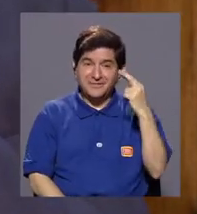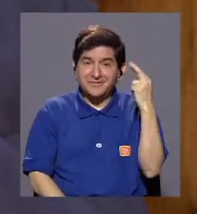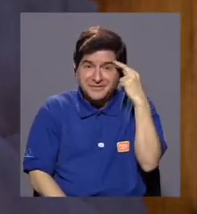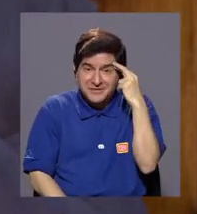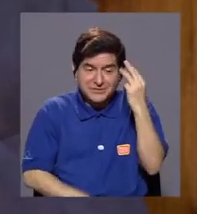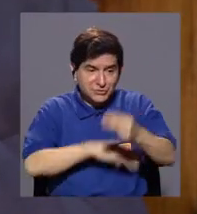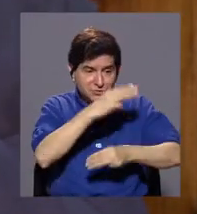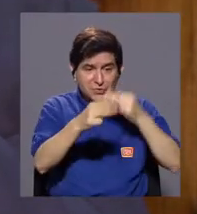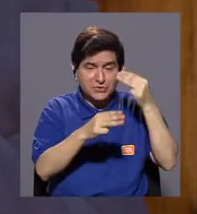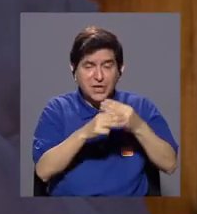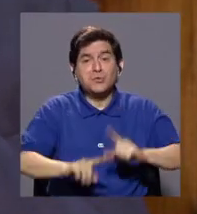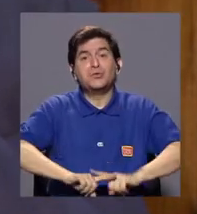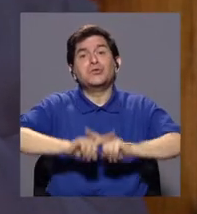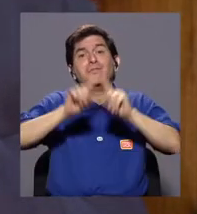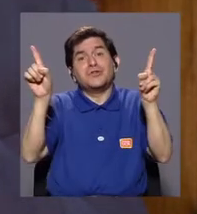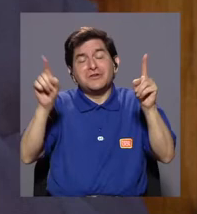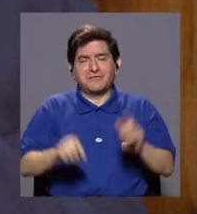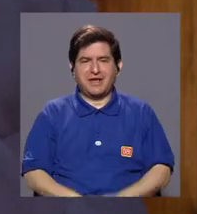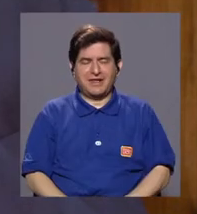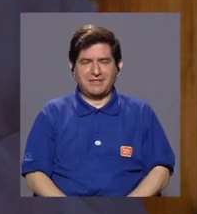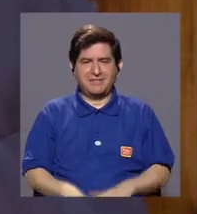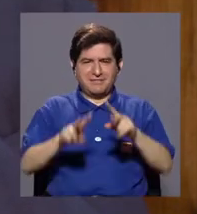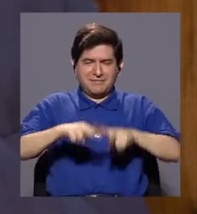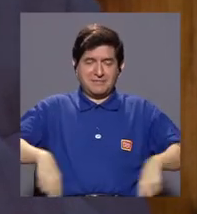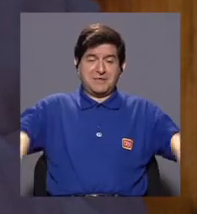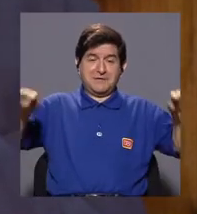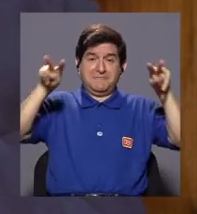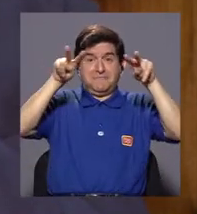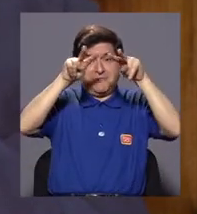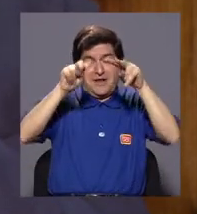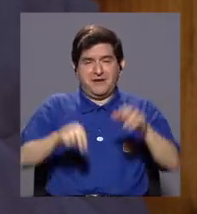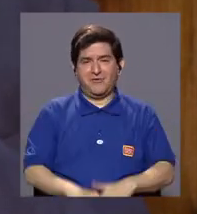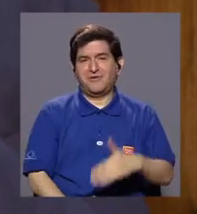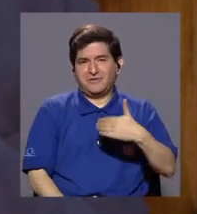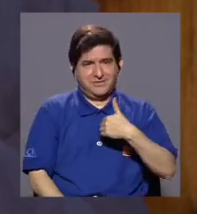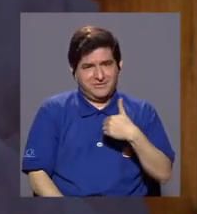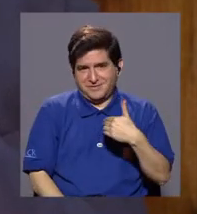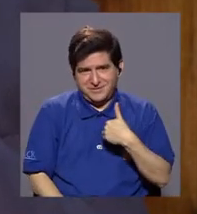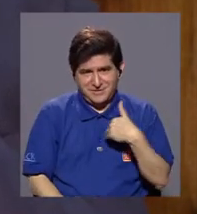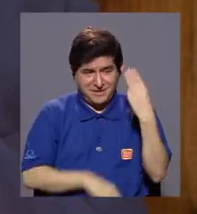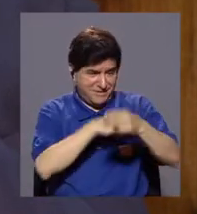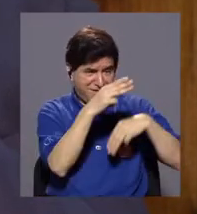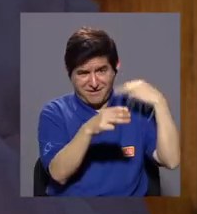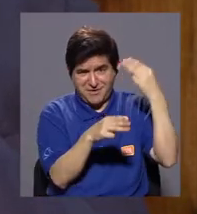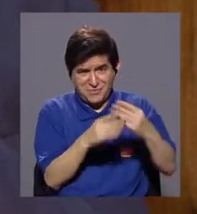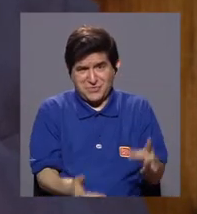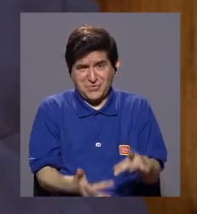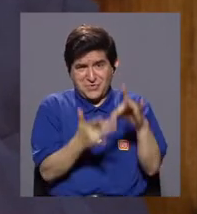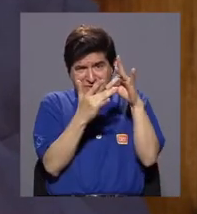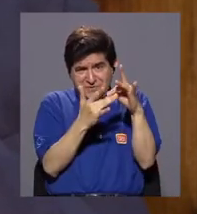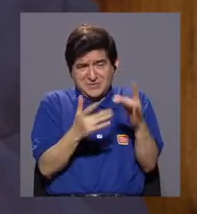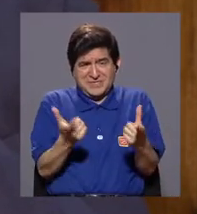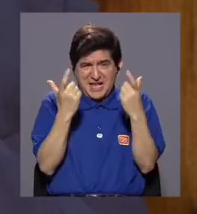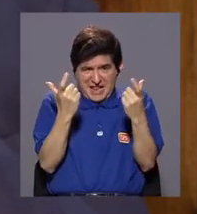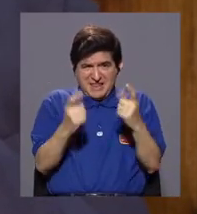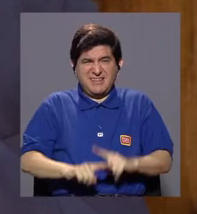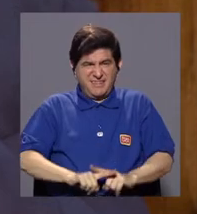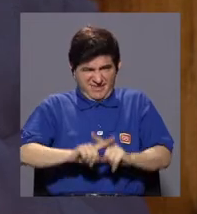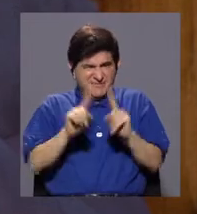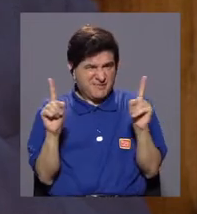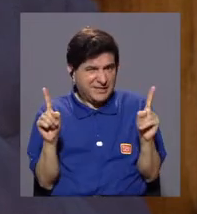Porque si el mundo fuera distinto y si los valores que privan en el mundo, sobre todo rico,